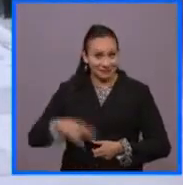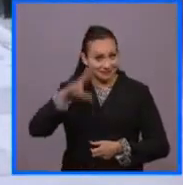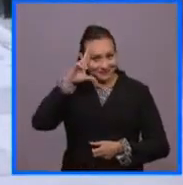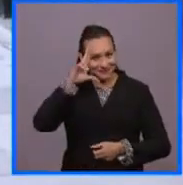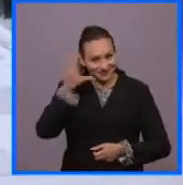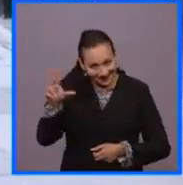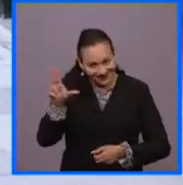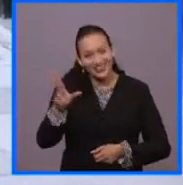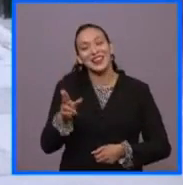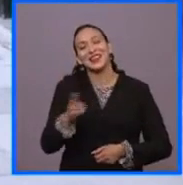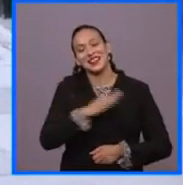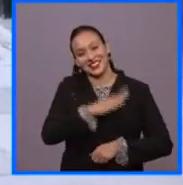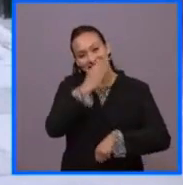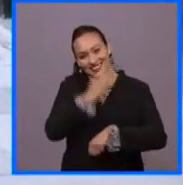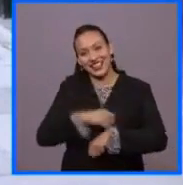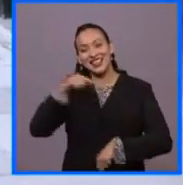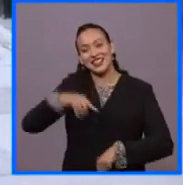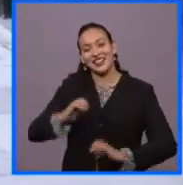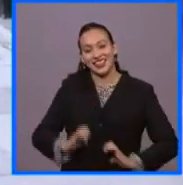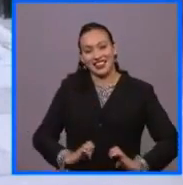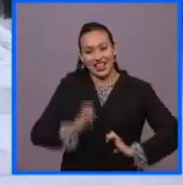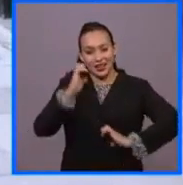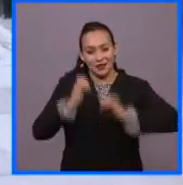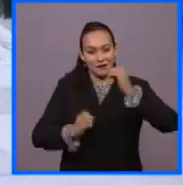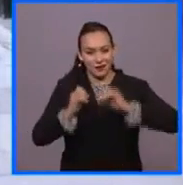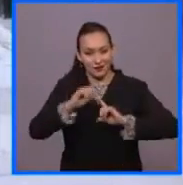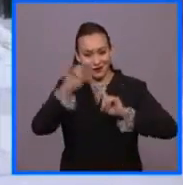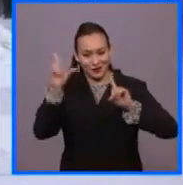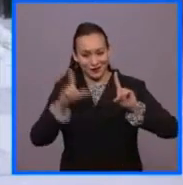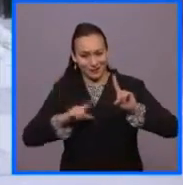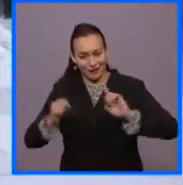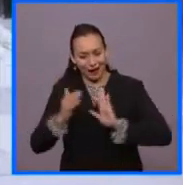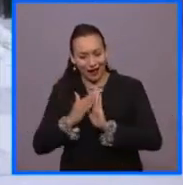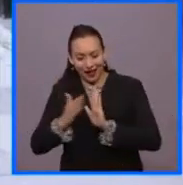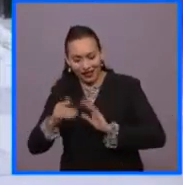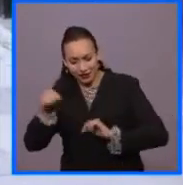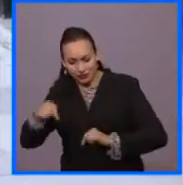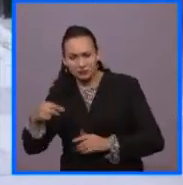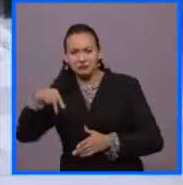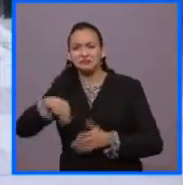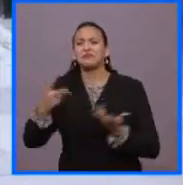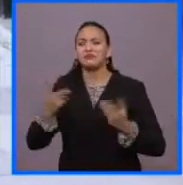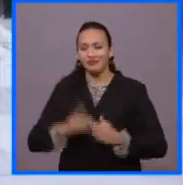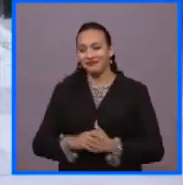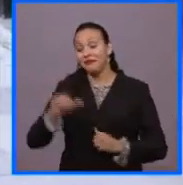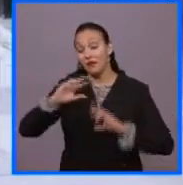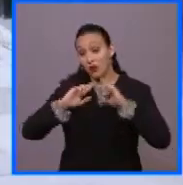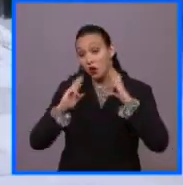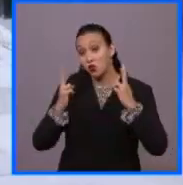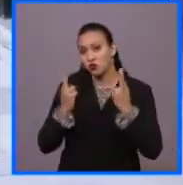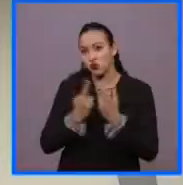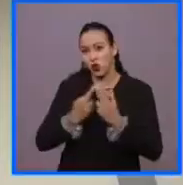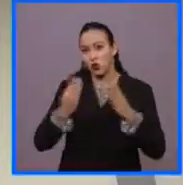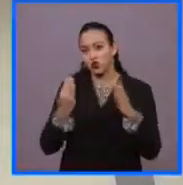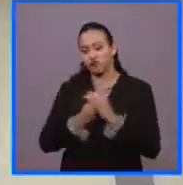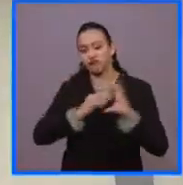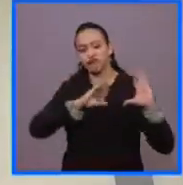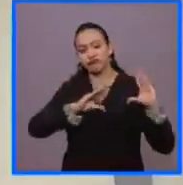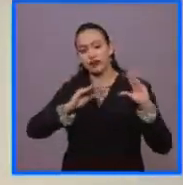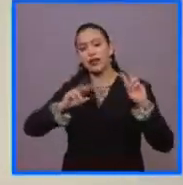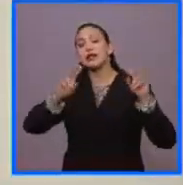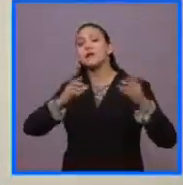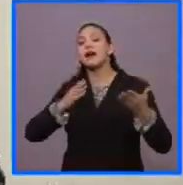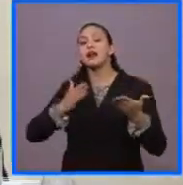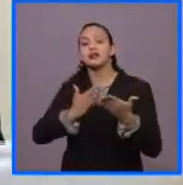Hola, ¿qué tal? Te saludo desde el edificio de la sede alterna de la Suprema Corte, donde se llevó a cabo una sesión del Seminario Permanente de Acceso a